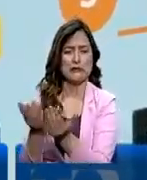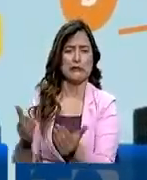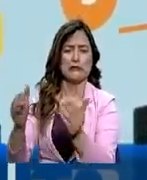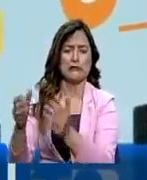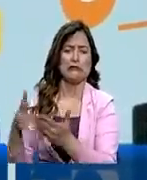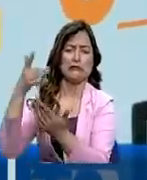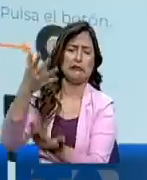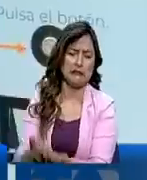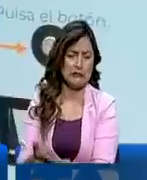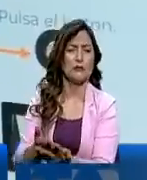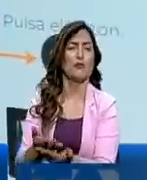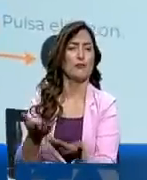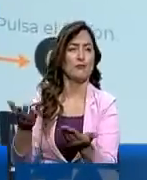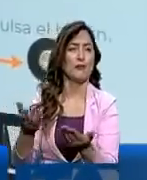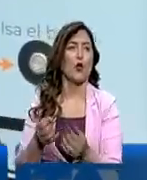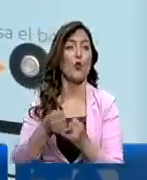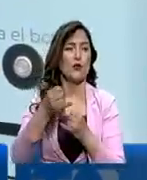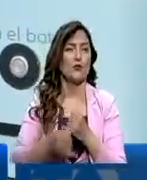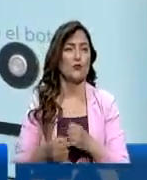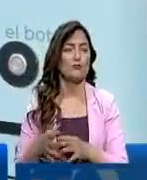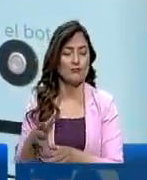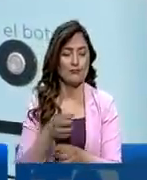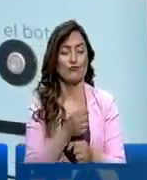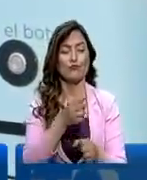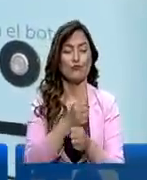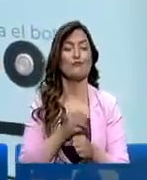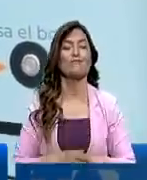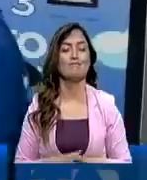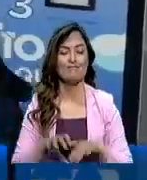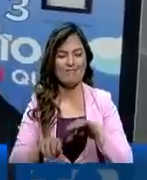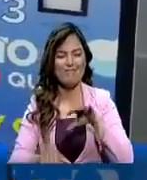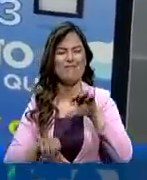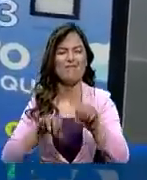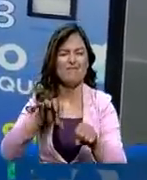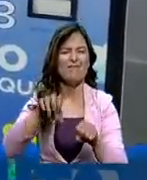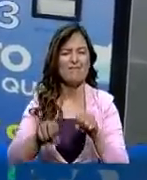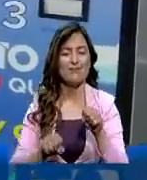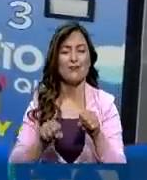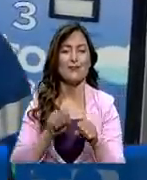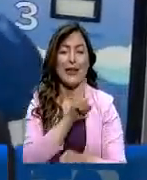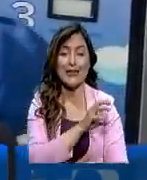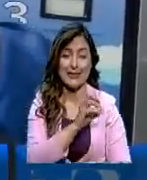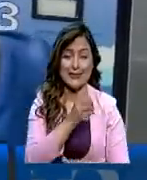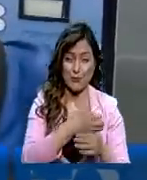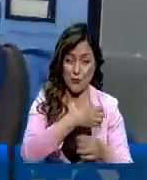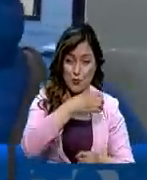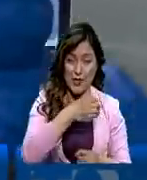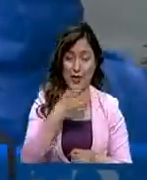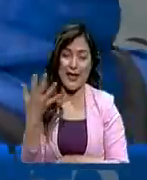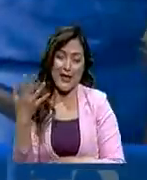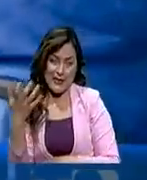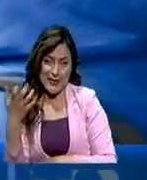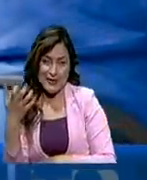sanitario para una disposición final. Además, se logrará captar 15 de cada 100 botellas producidas y